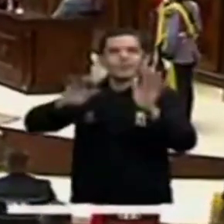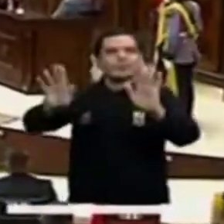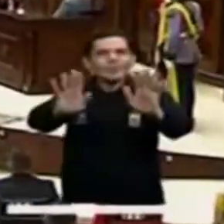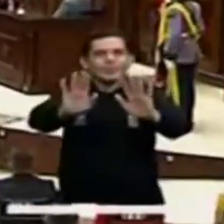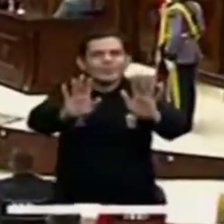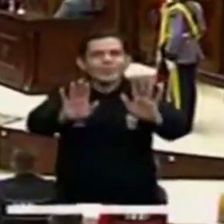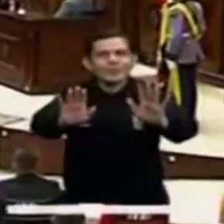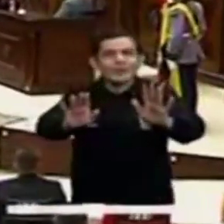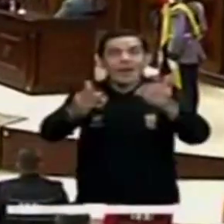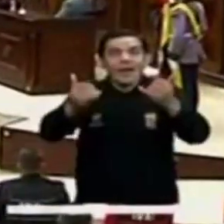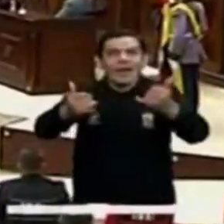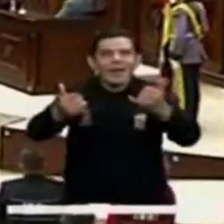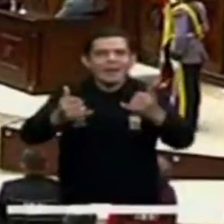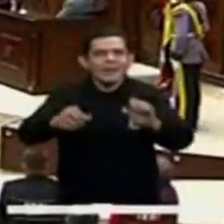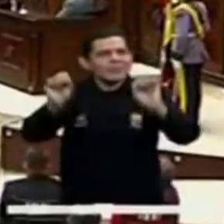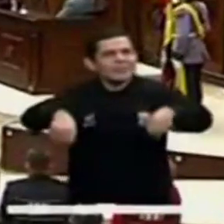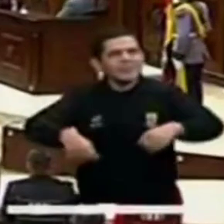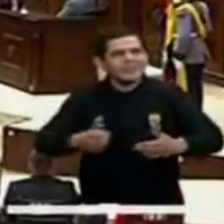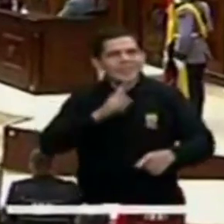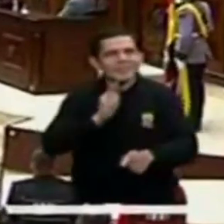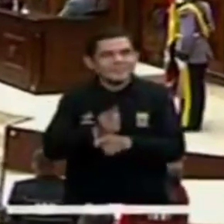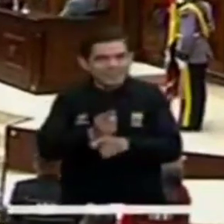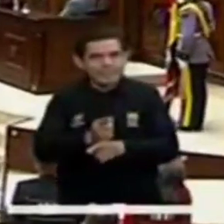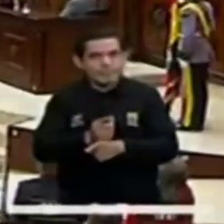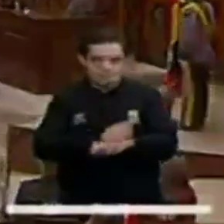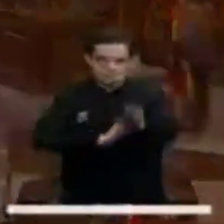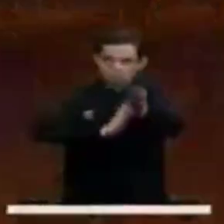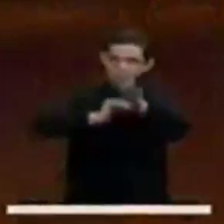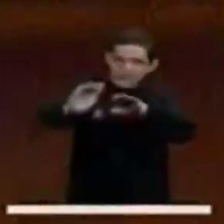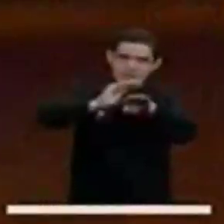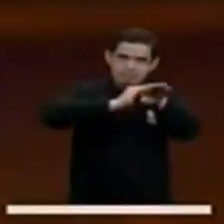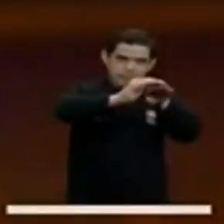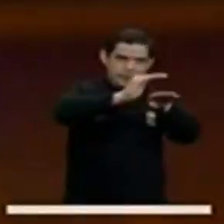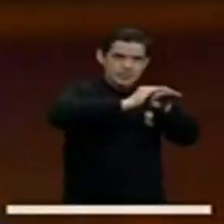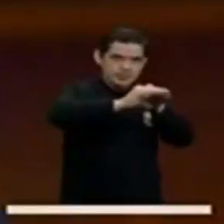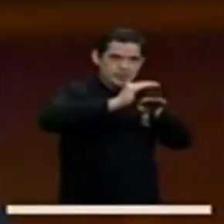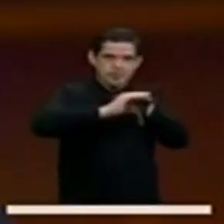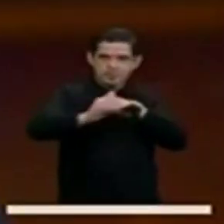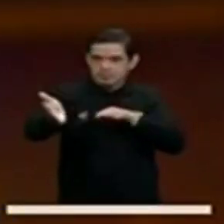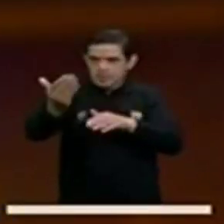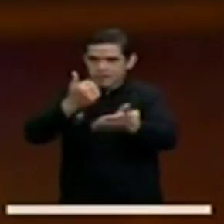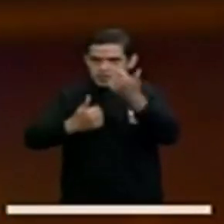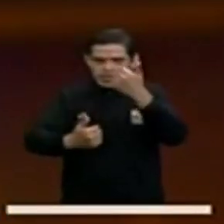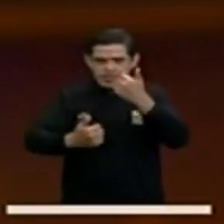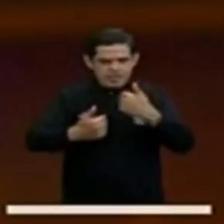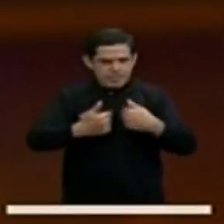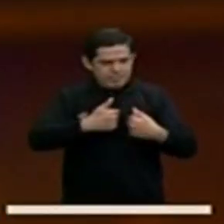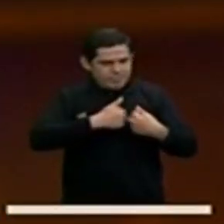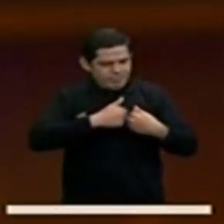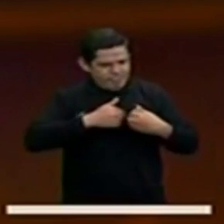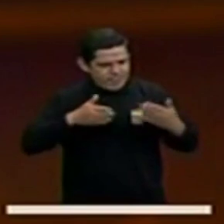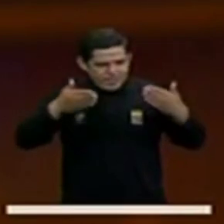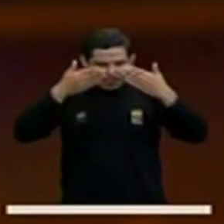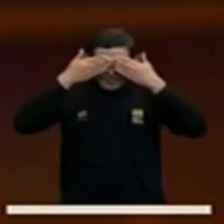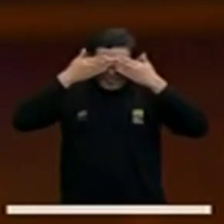al contrario, una invitación a seguirnos descubriendo,